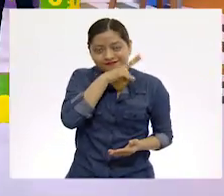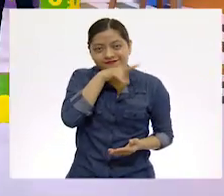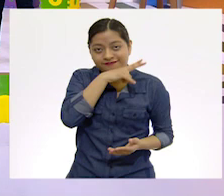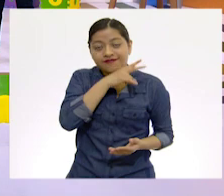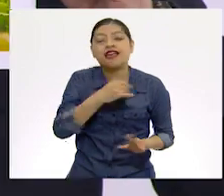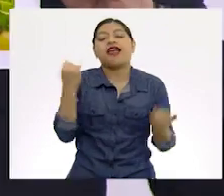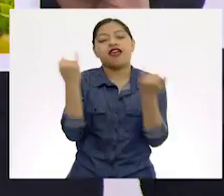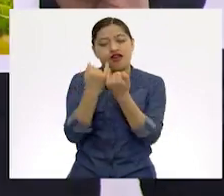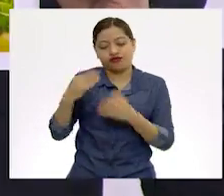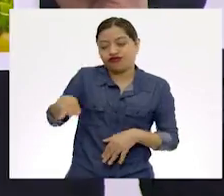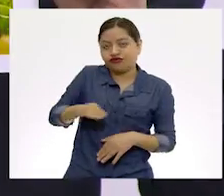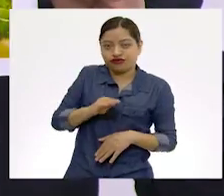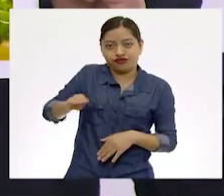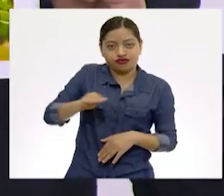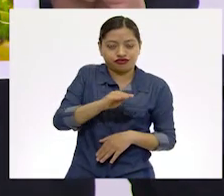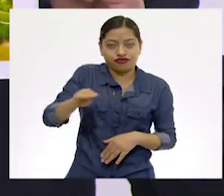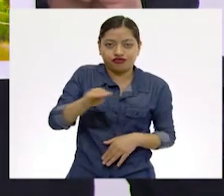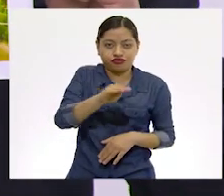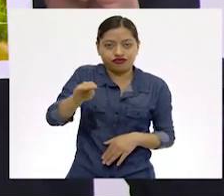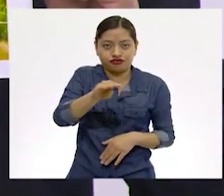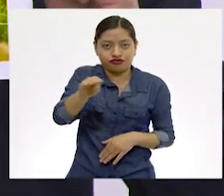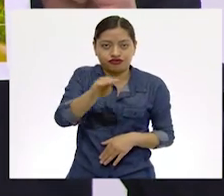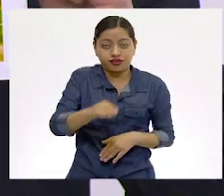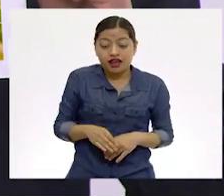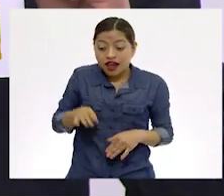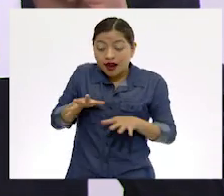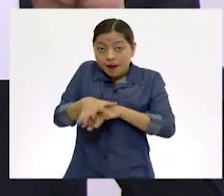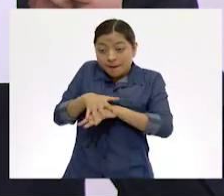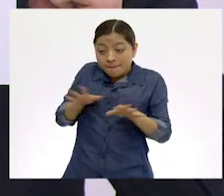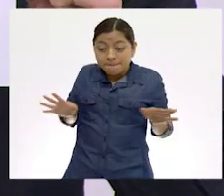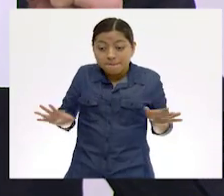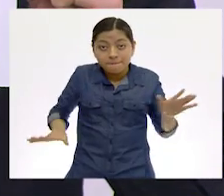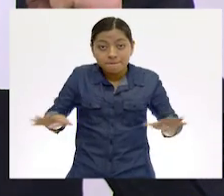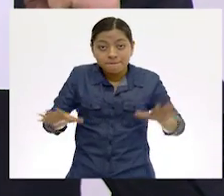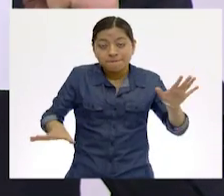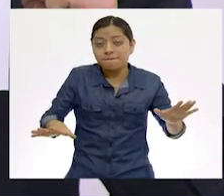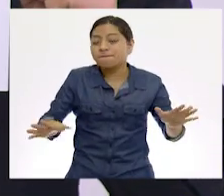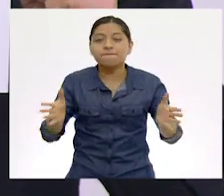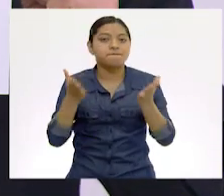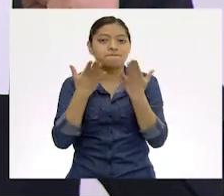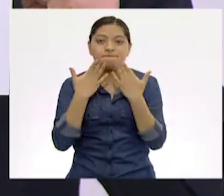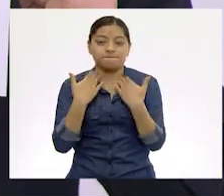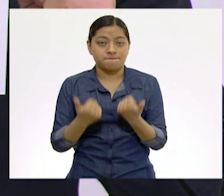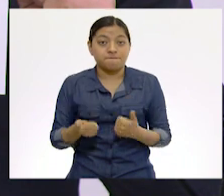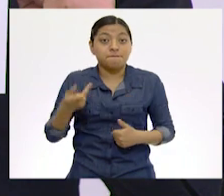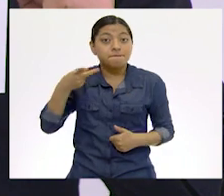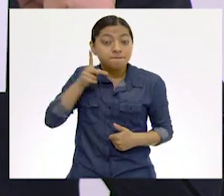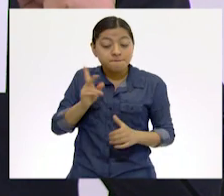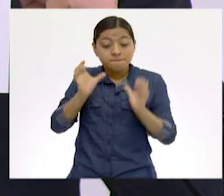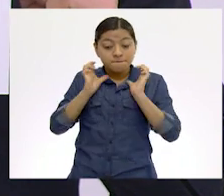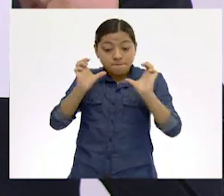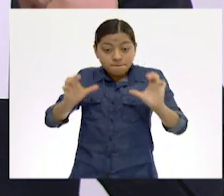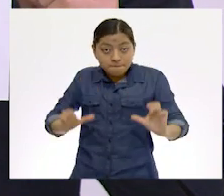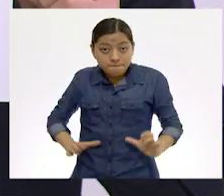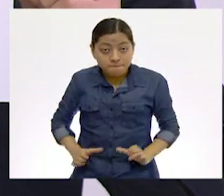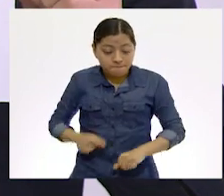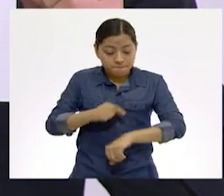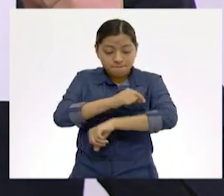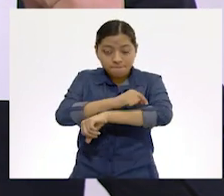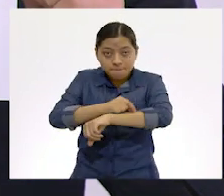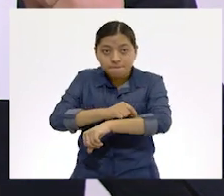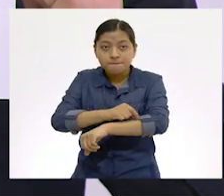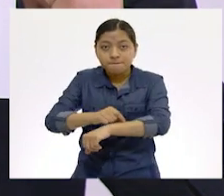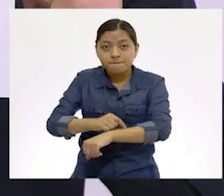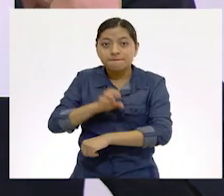serpientes también reptan. Las serpientes no tienen patas, pero su cuerpo, el movimiento de su cuerpo y las escamas les